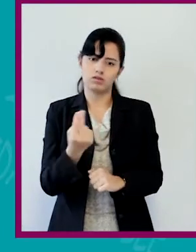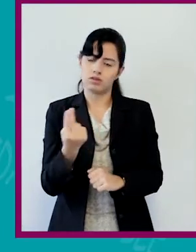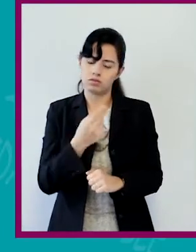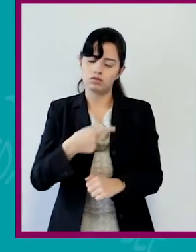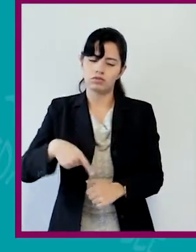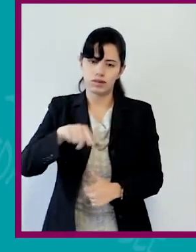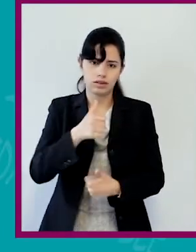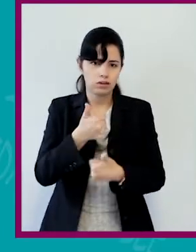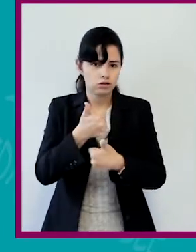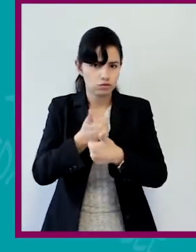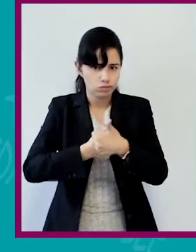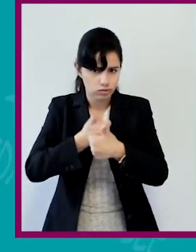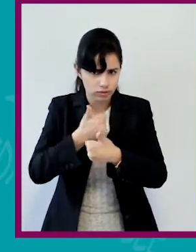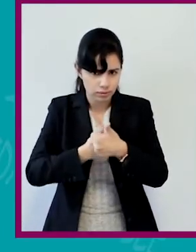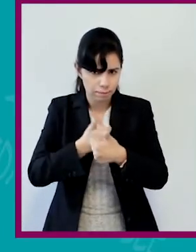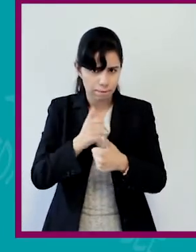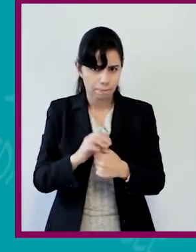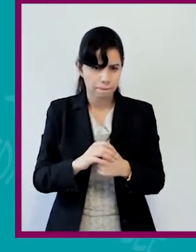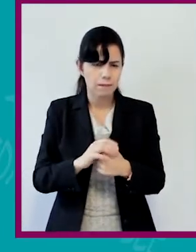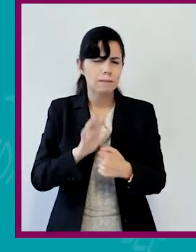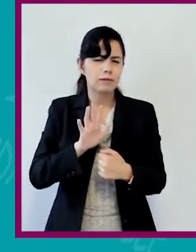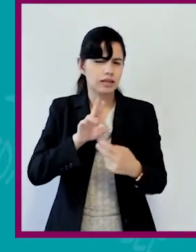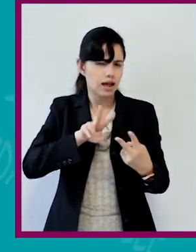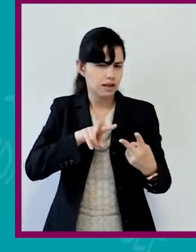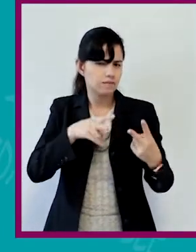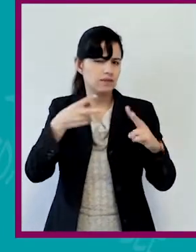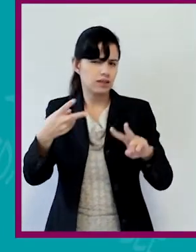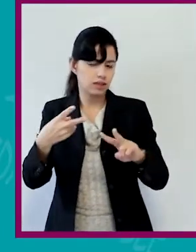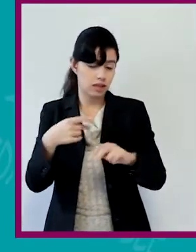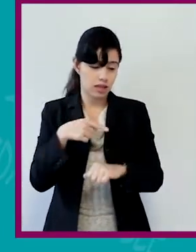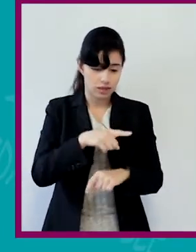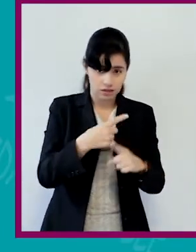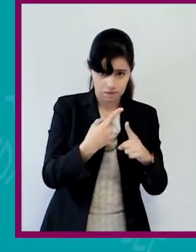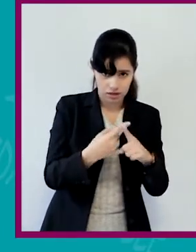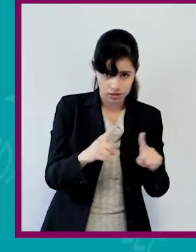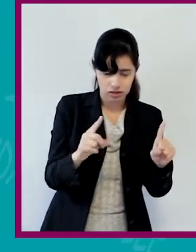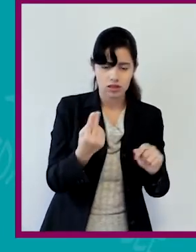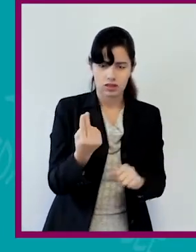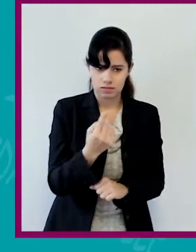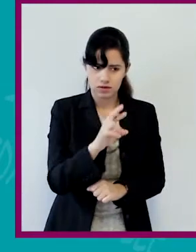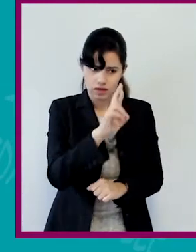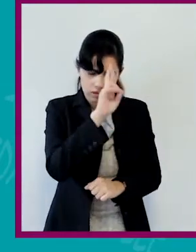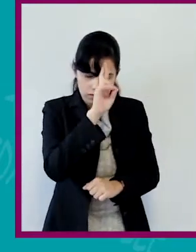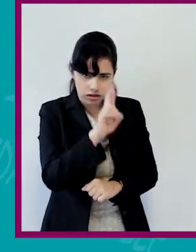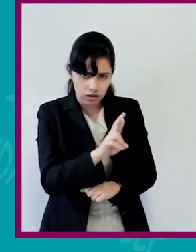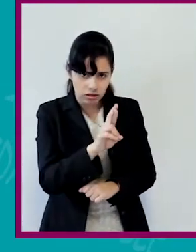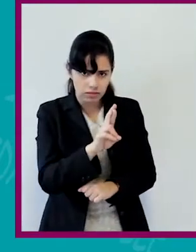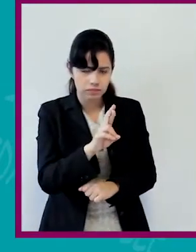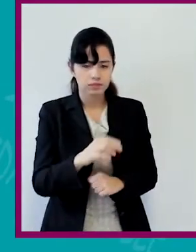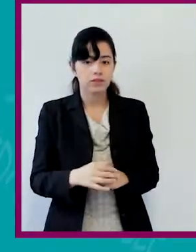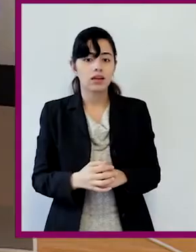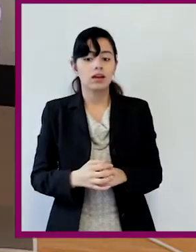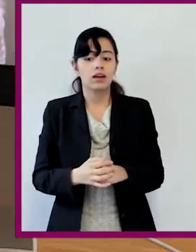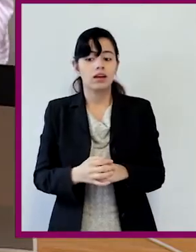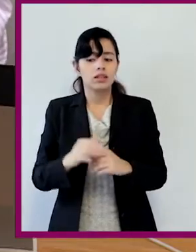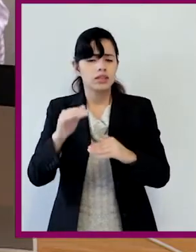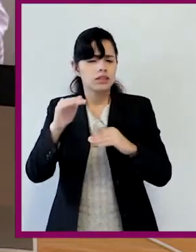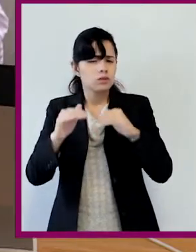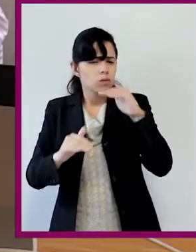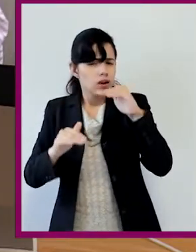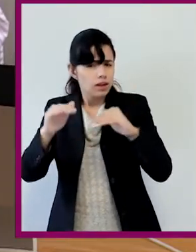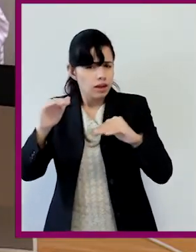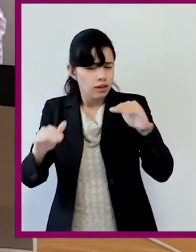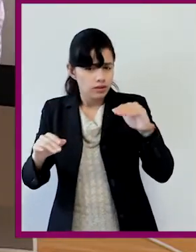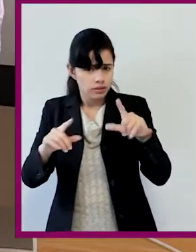con las diferencias. Las diferencias hay que respetarlas. Y las principales desigualdades que hay en nuestro país es la